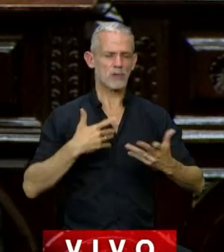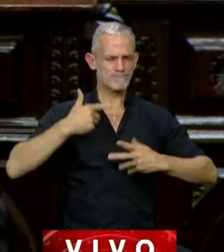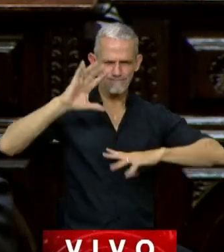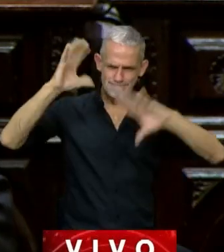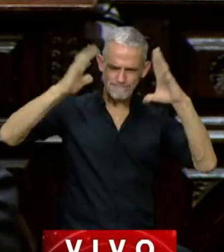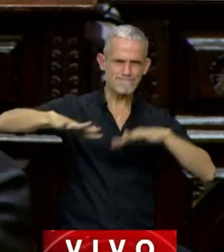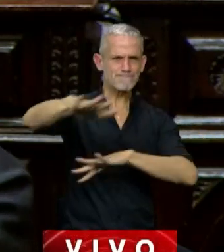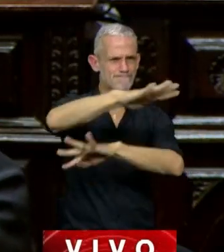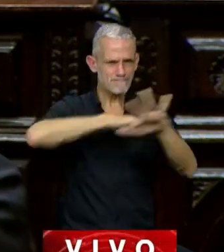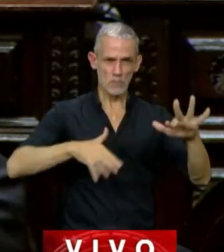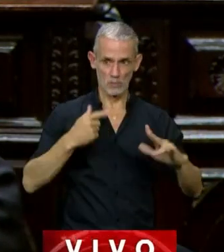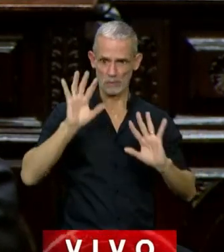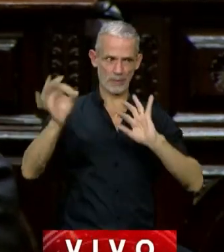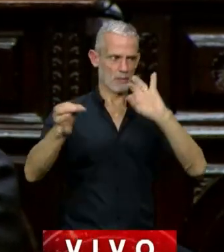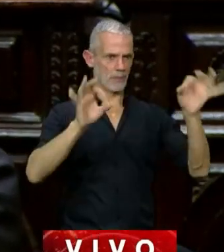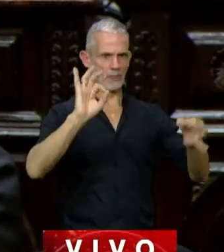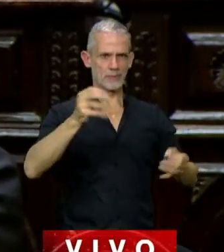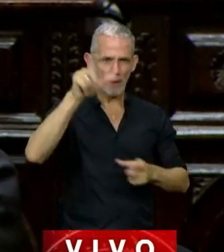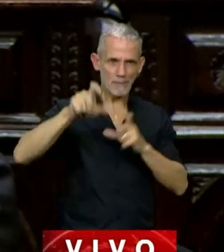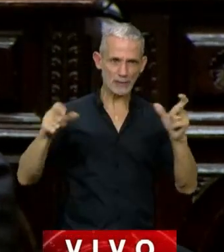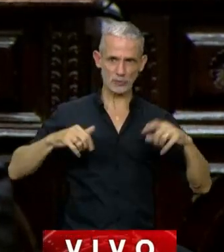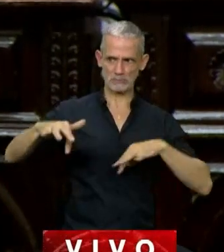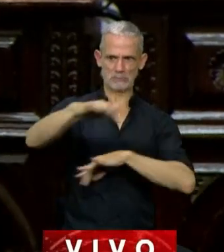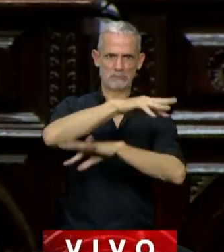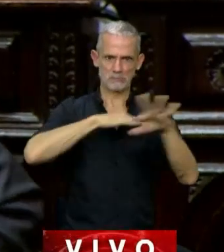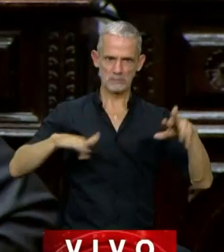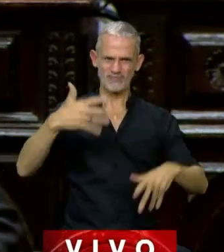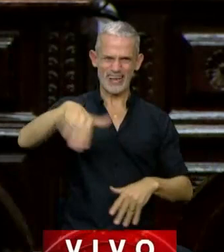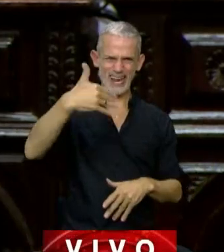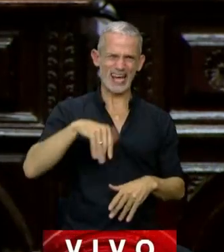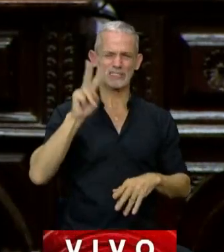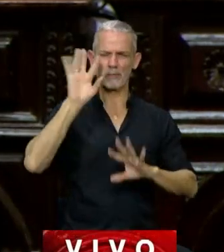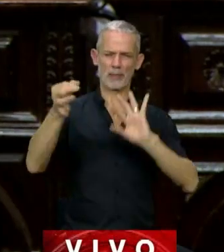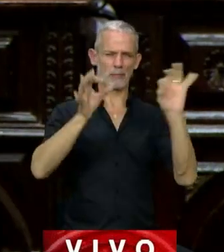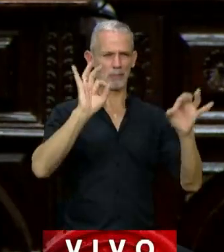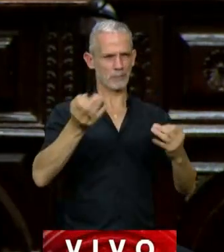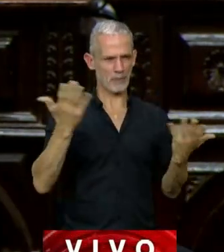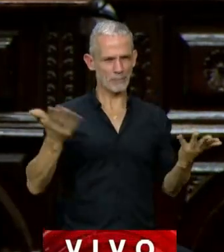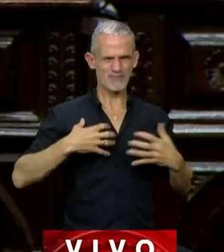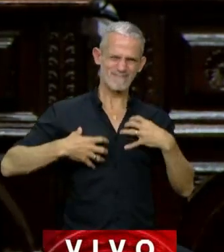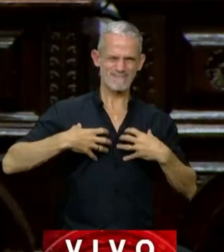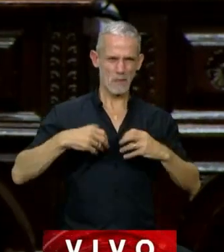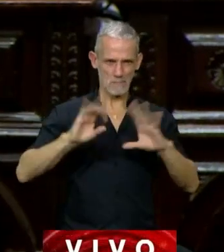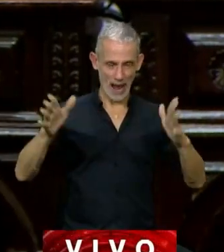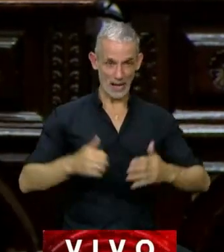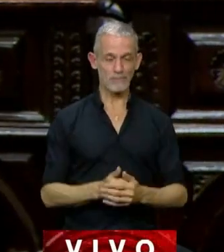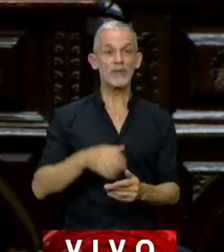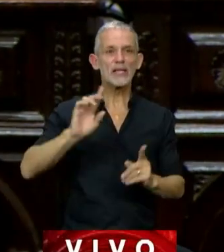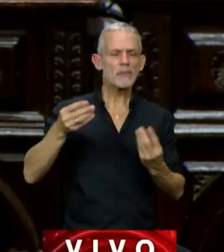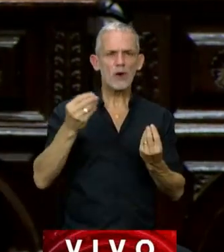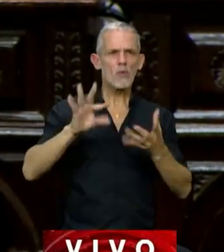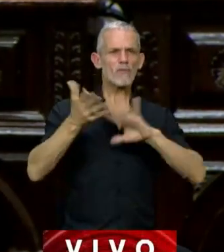humor social que es percibible por cualquier persona que transite por nuestras calles. También estoy preocupado por la